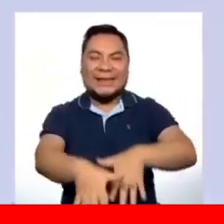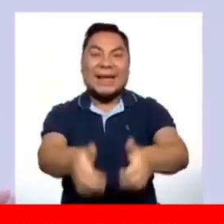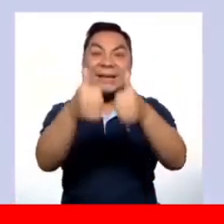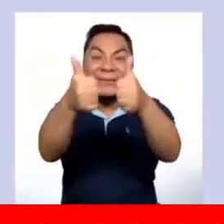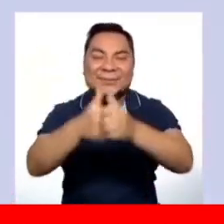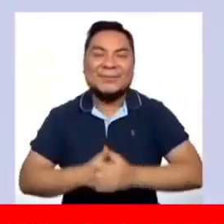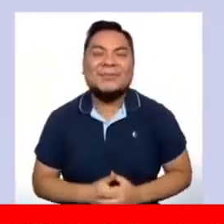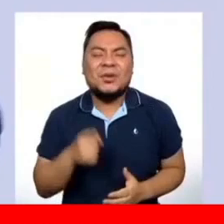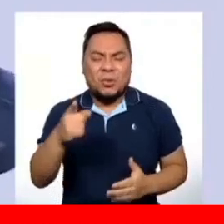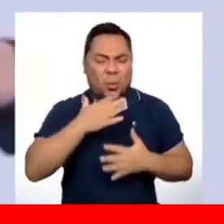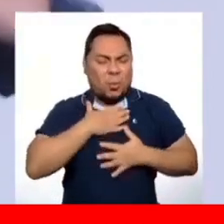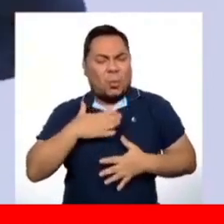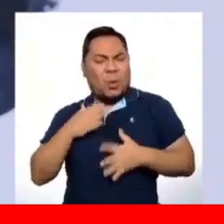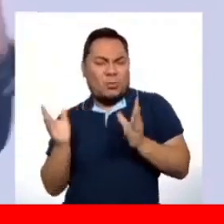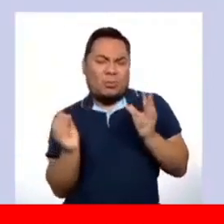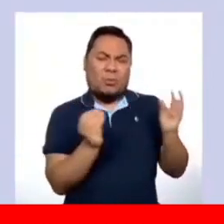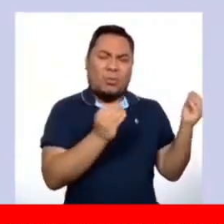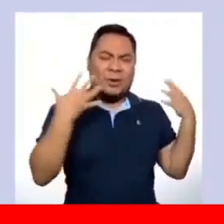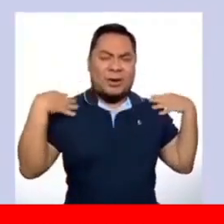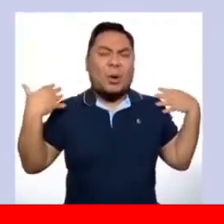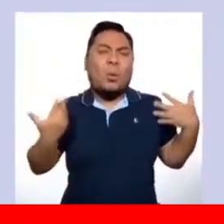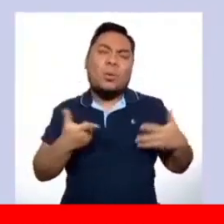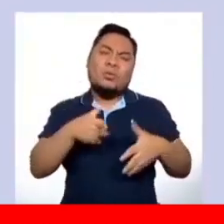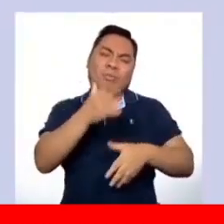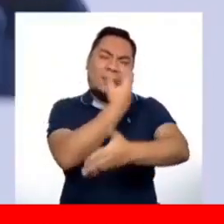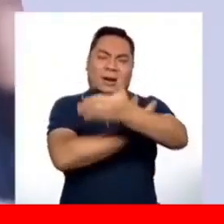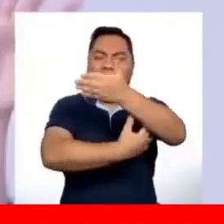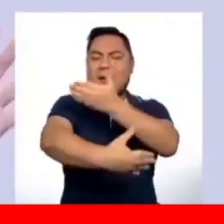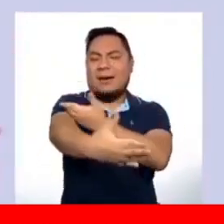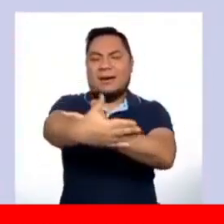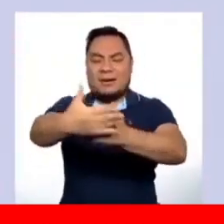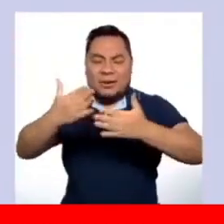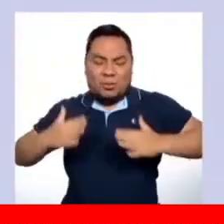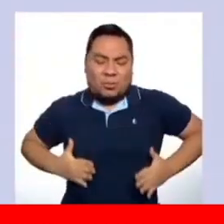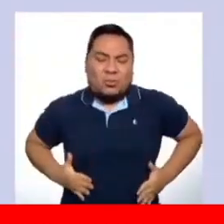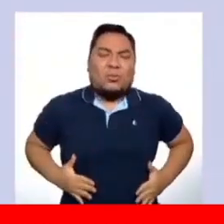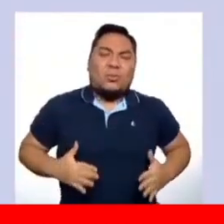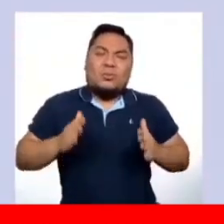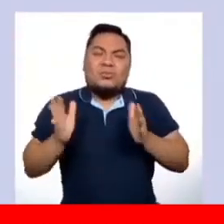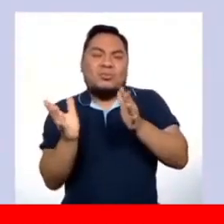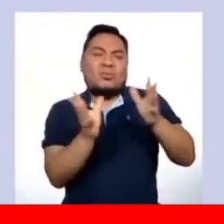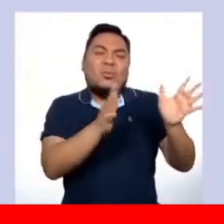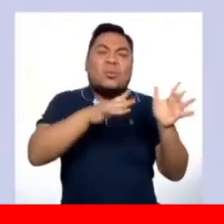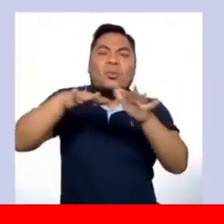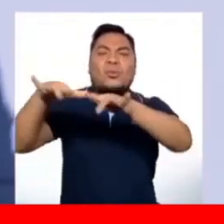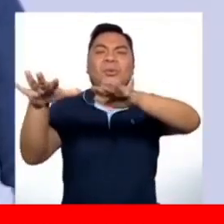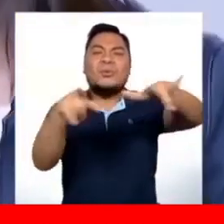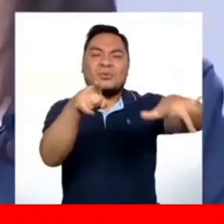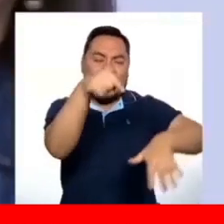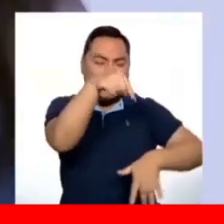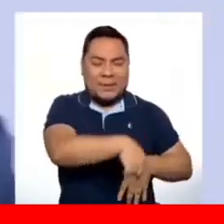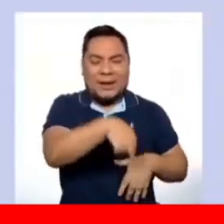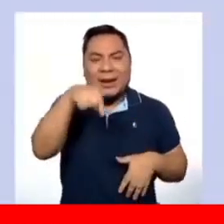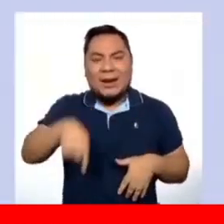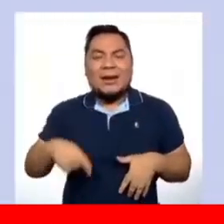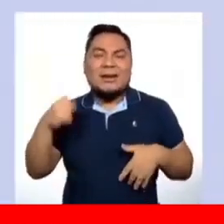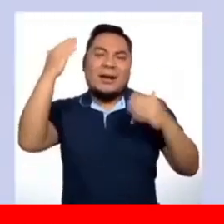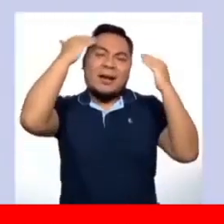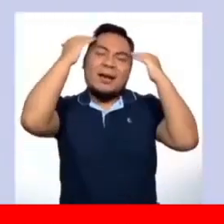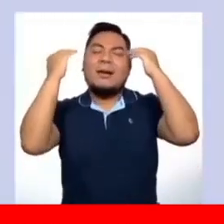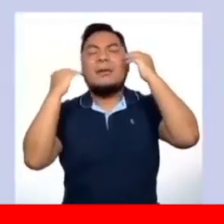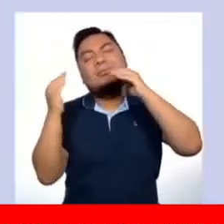Eso es. Muevan todo su cuerpo, sus brazos, la cintura, sus piernas, la